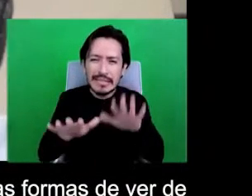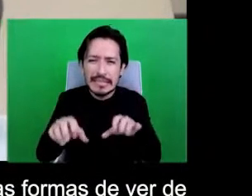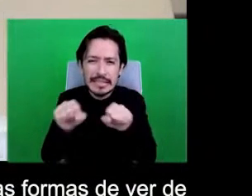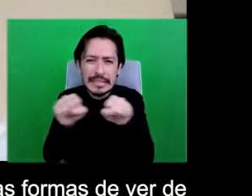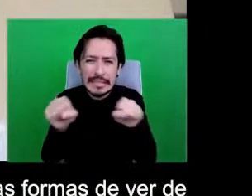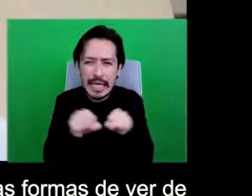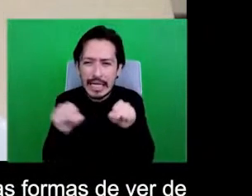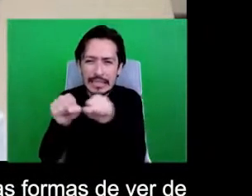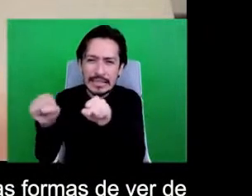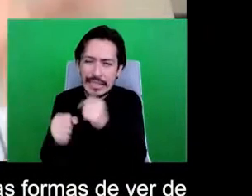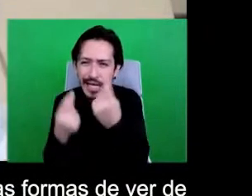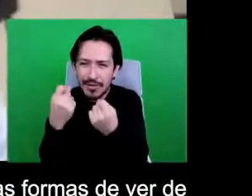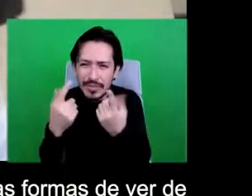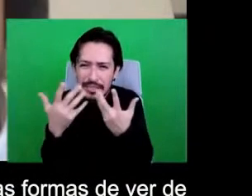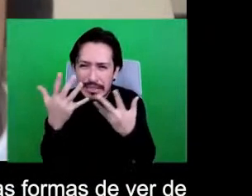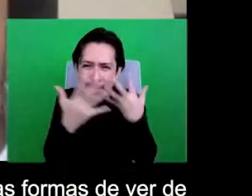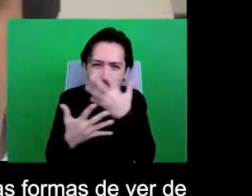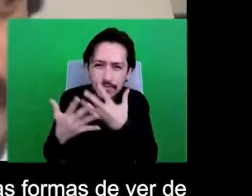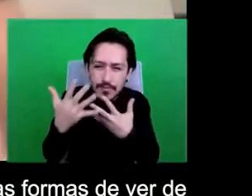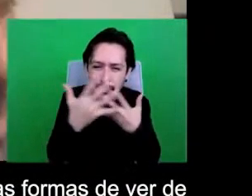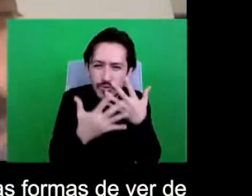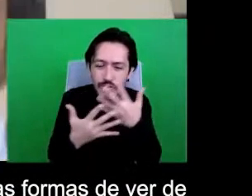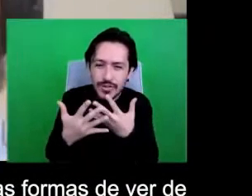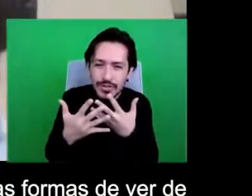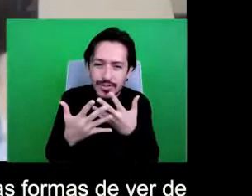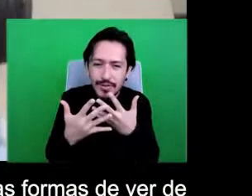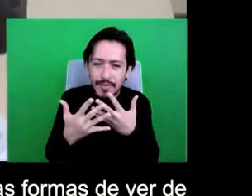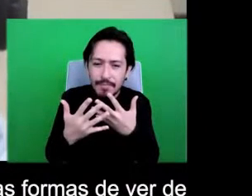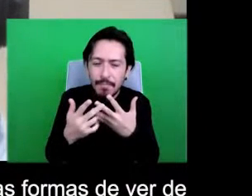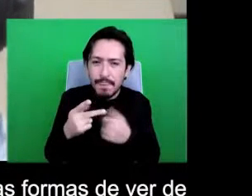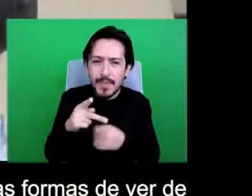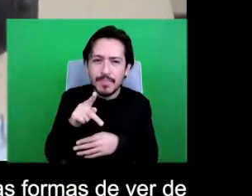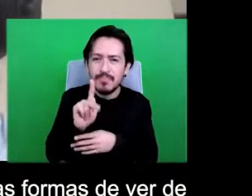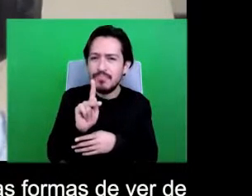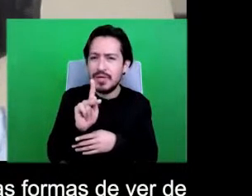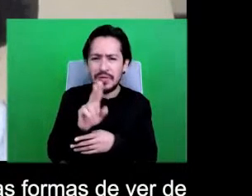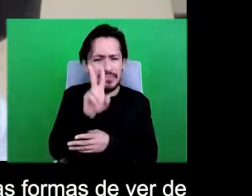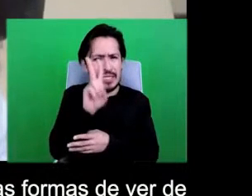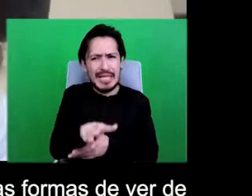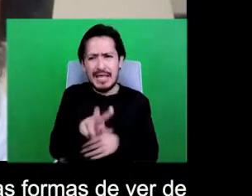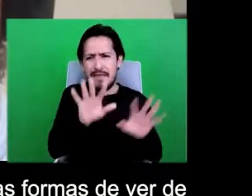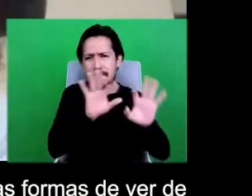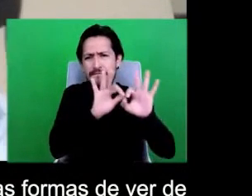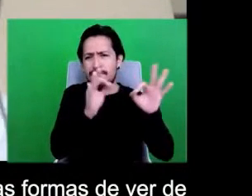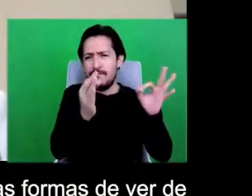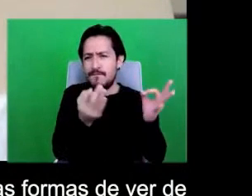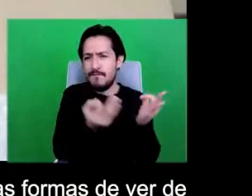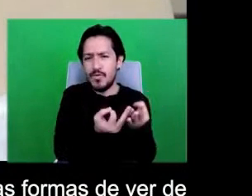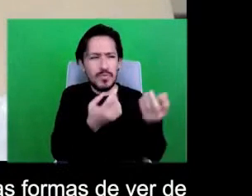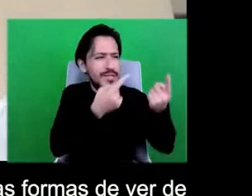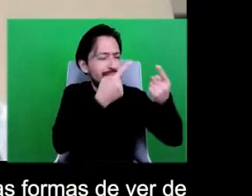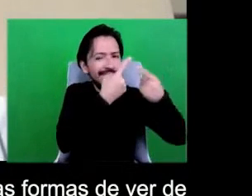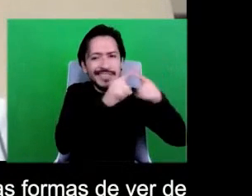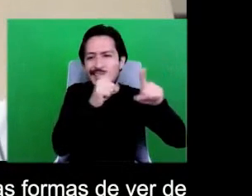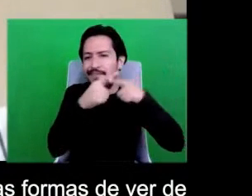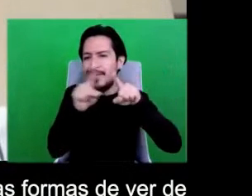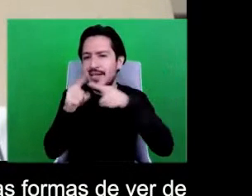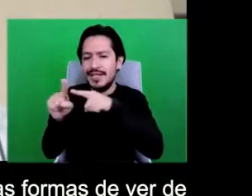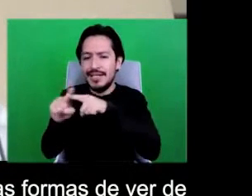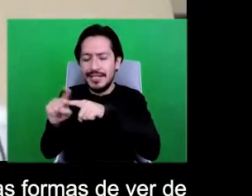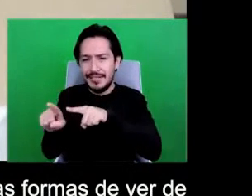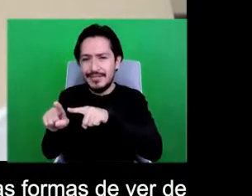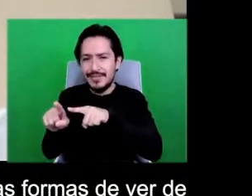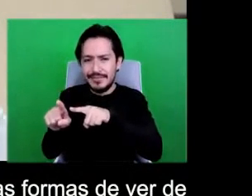había muchas formas ¿cómo se dice? De ver